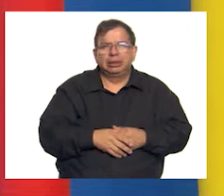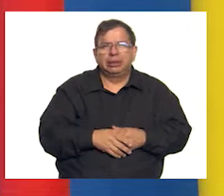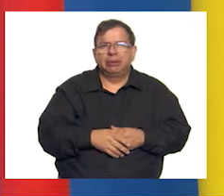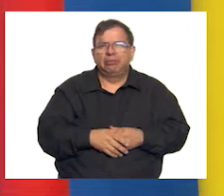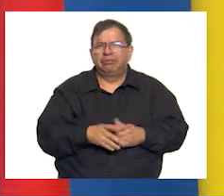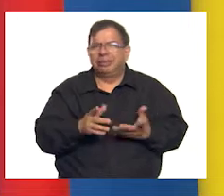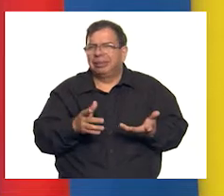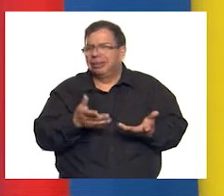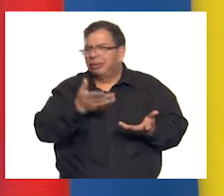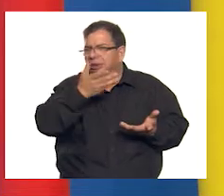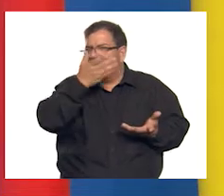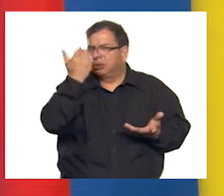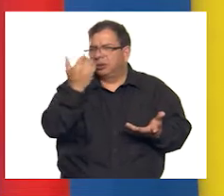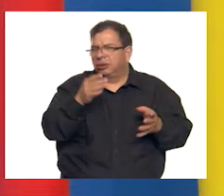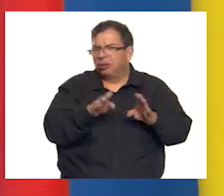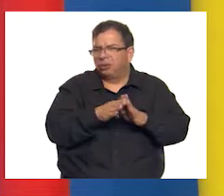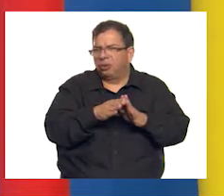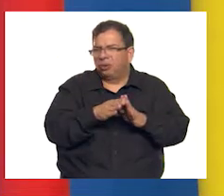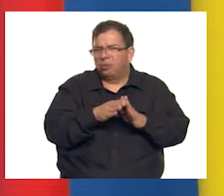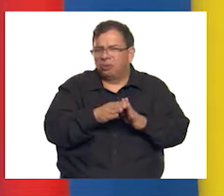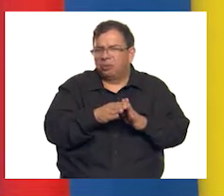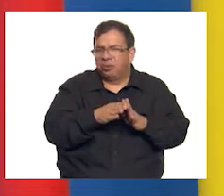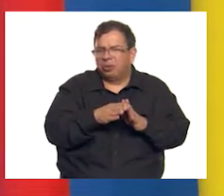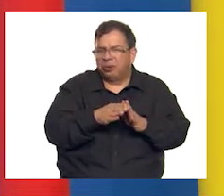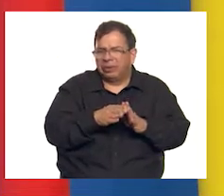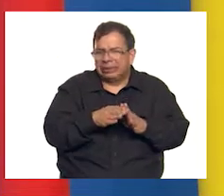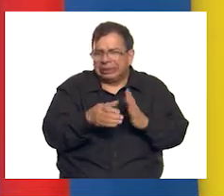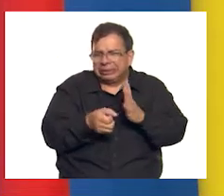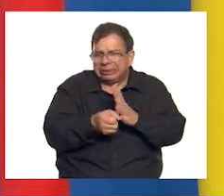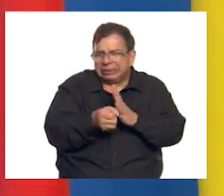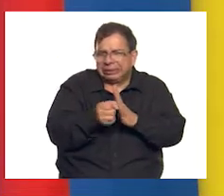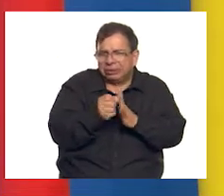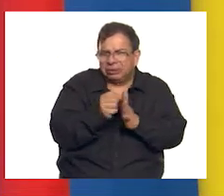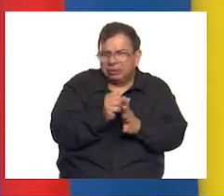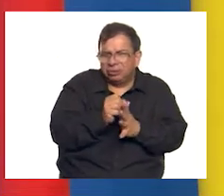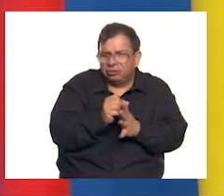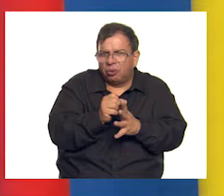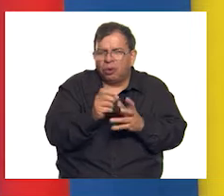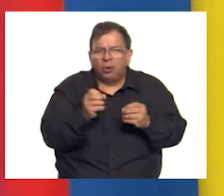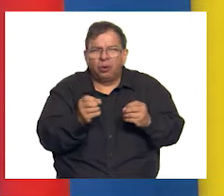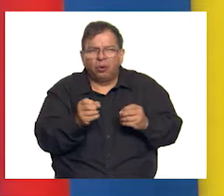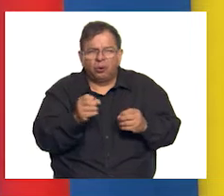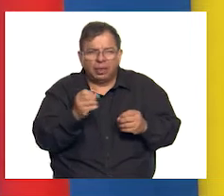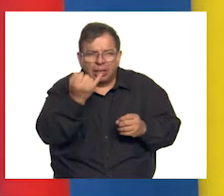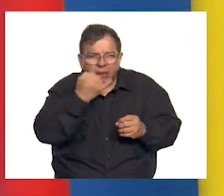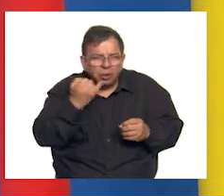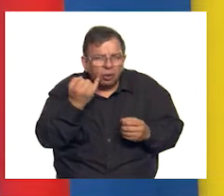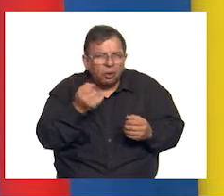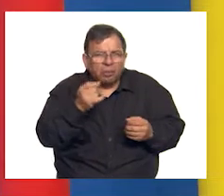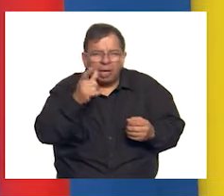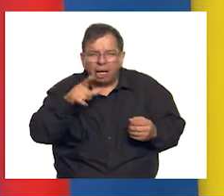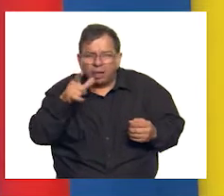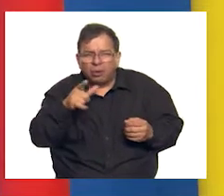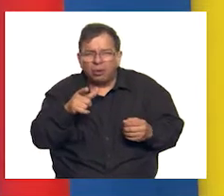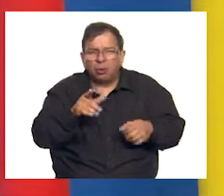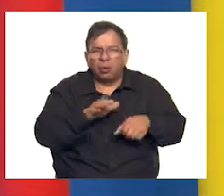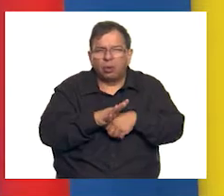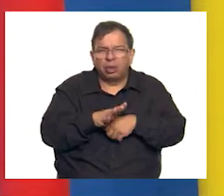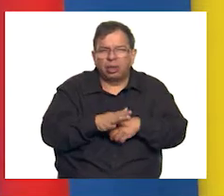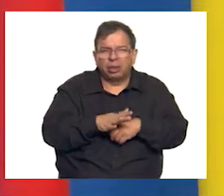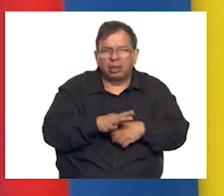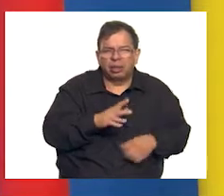no sé si es algo como un sinónimo de lenguas. Esa es mi primera duda. Y la segunda duda tiene que ver con saber cuál es el significado